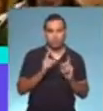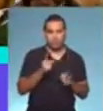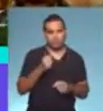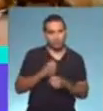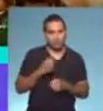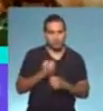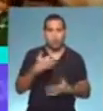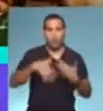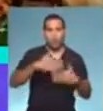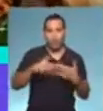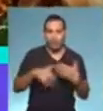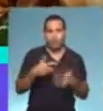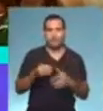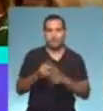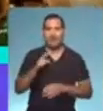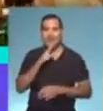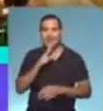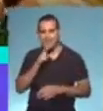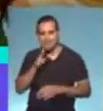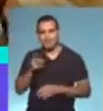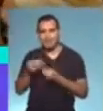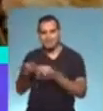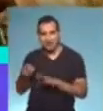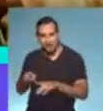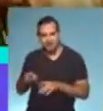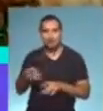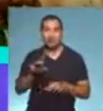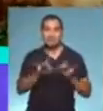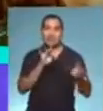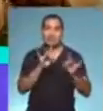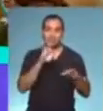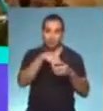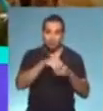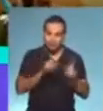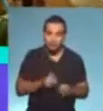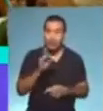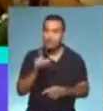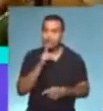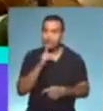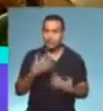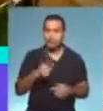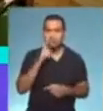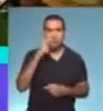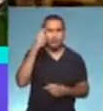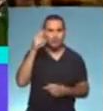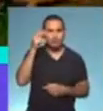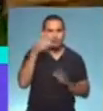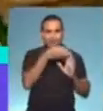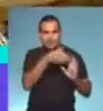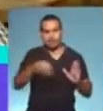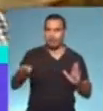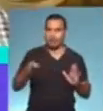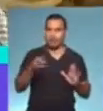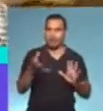como jugador, que nace en Atlanta, llega a jugar a la selección, pero como técnico, revoluciona en los años 80 la